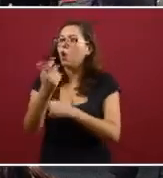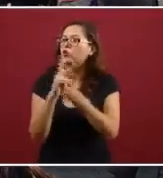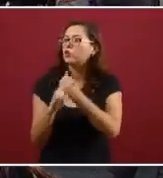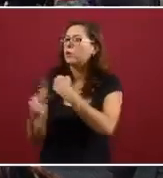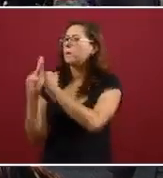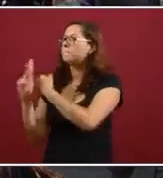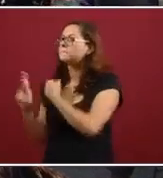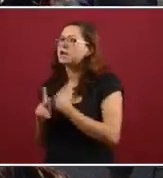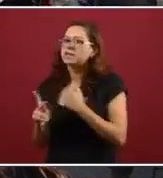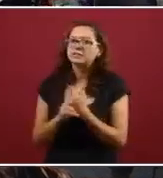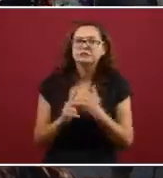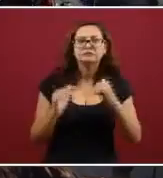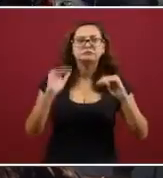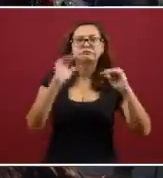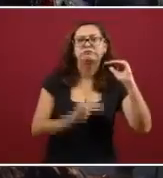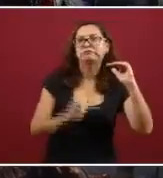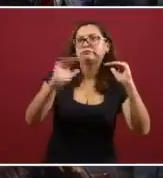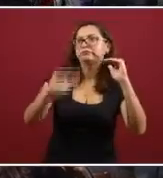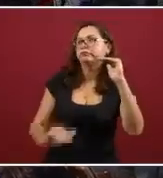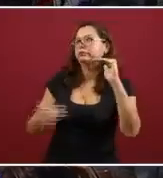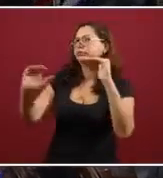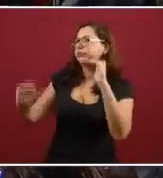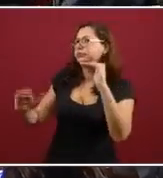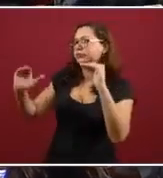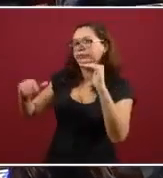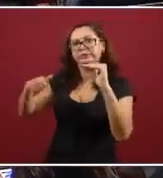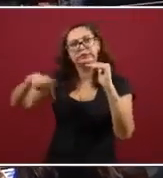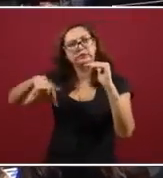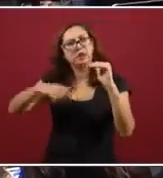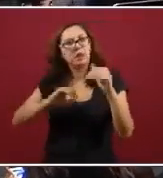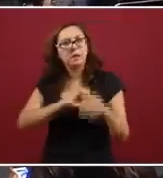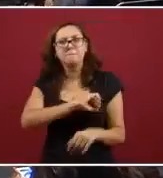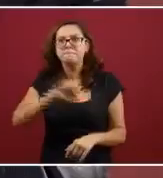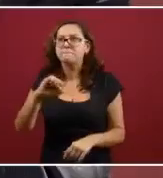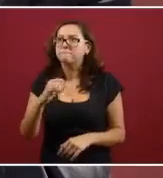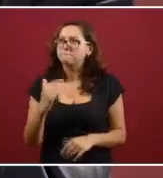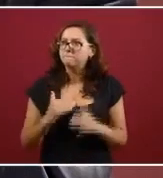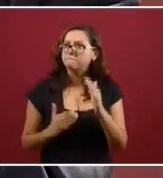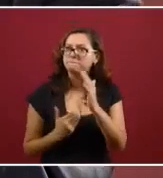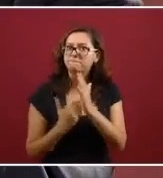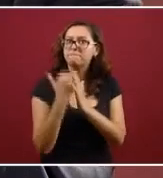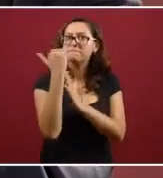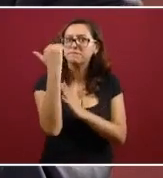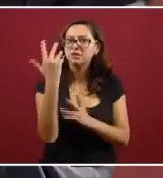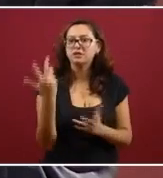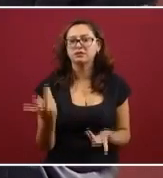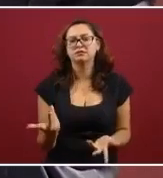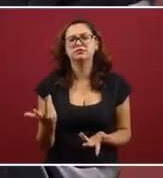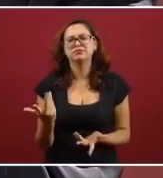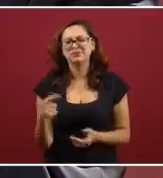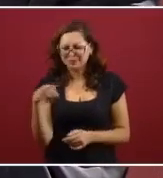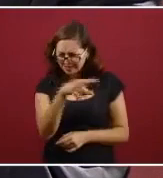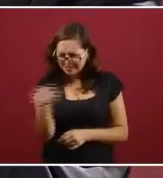Me gustaría que de repente se informara sobre